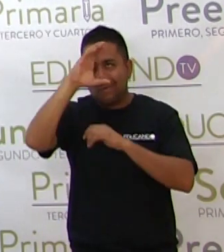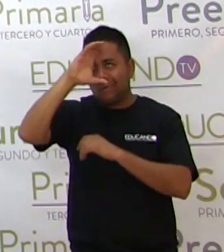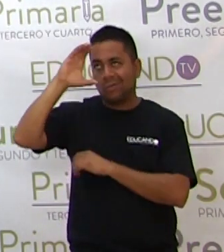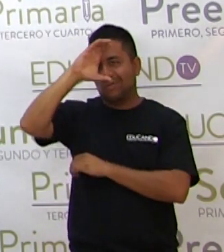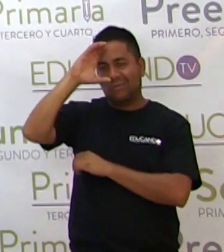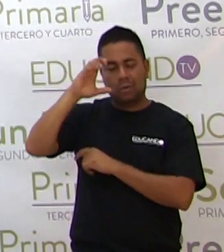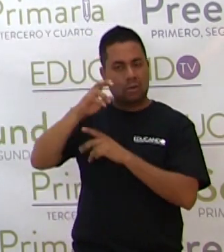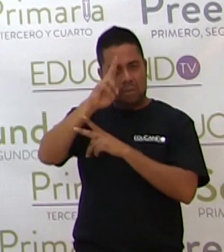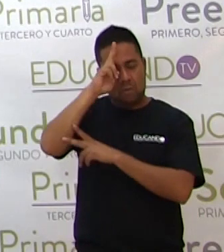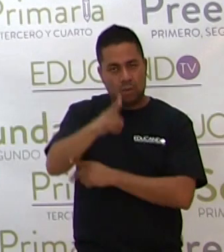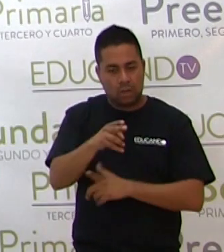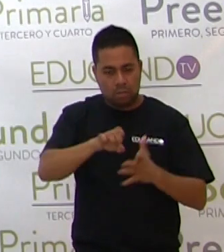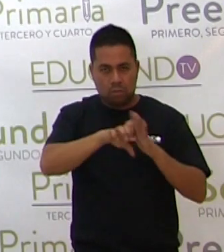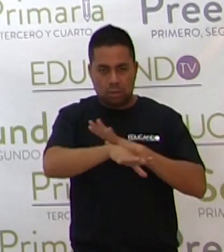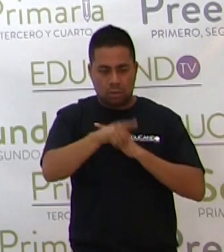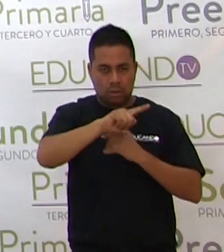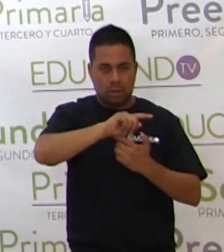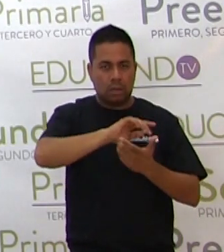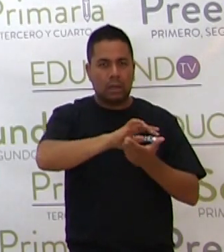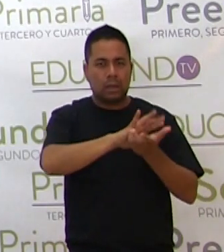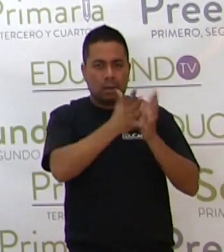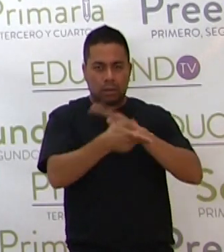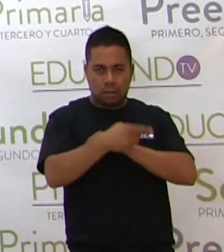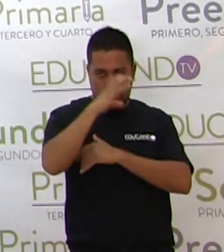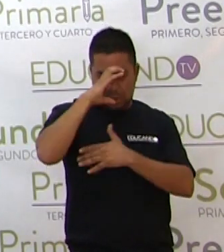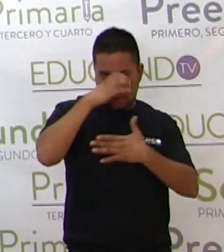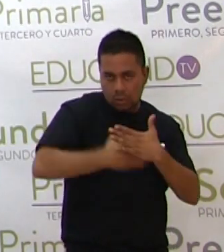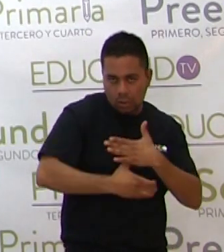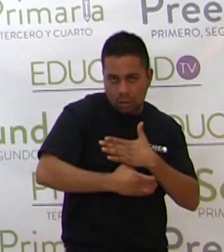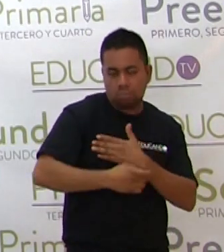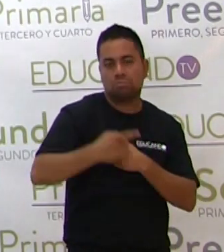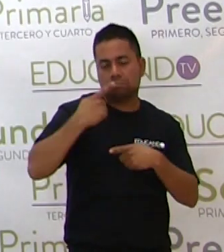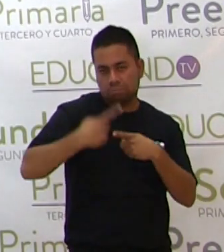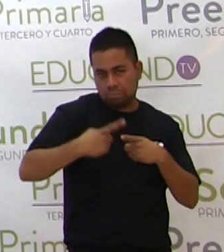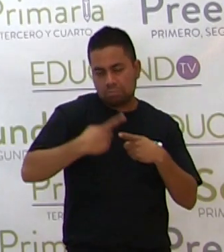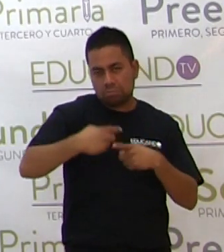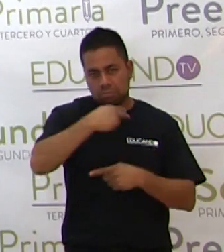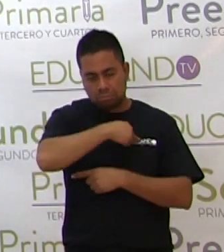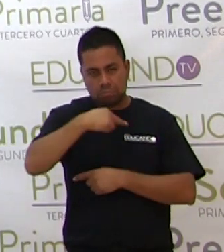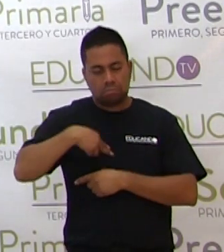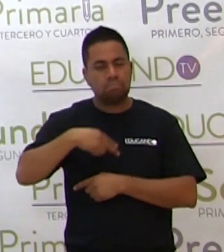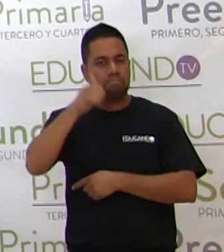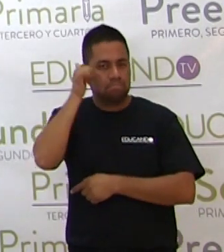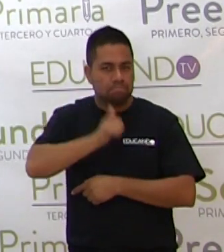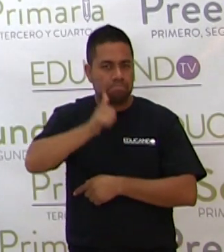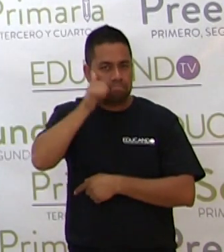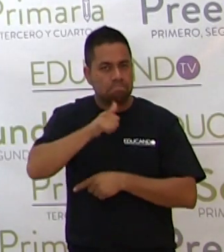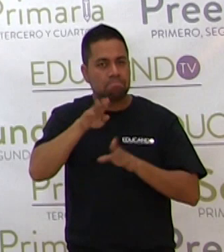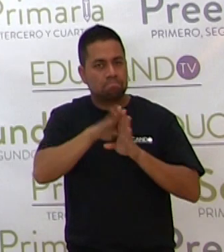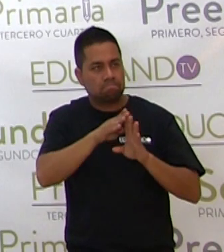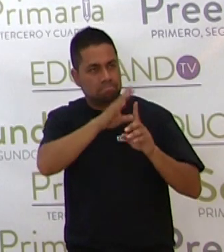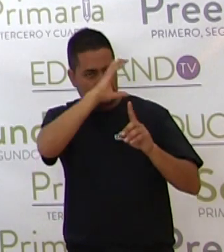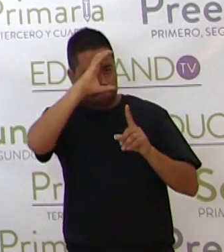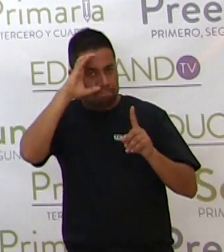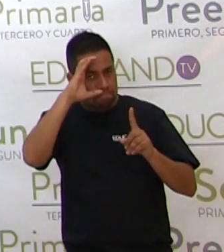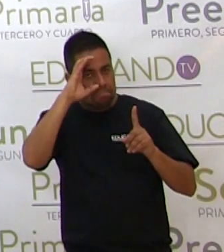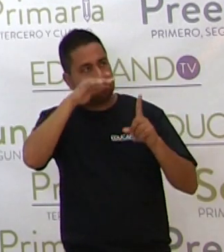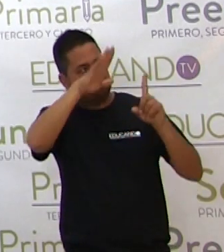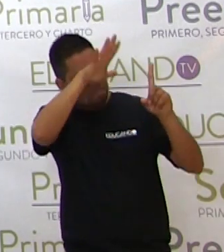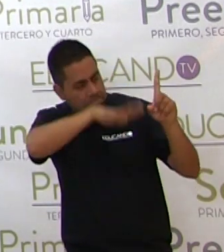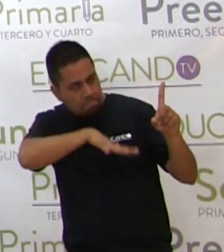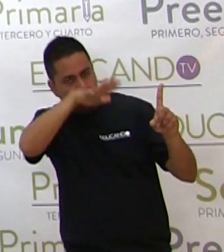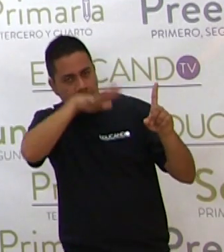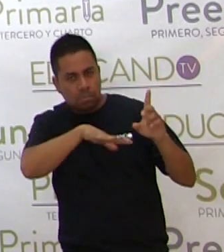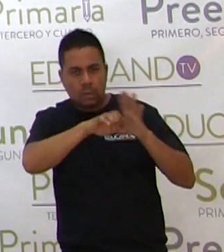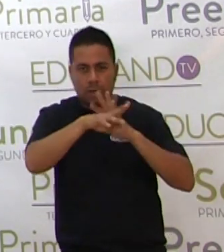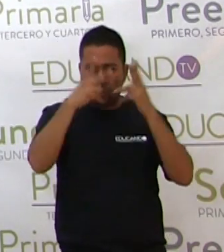al contrario de la religión cristiana donde nosotros siempre estamos adorando a las imágenes o de la